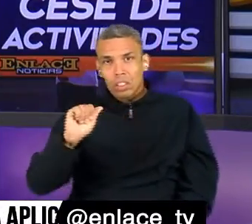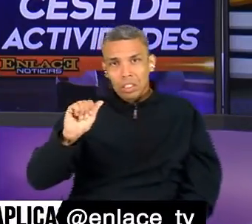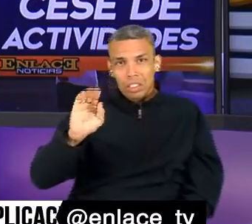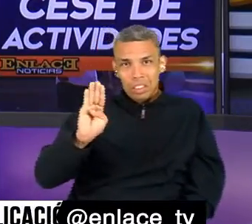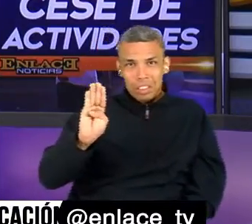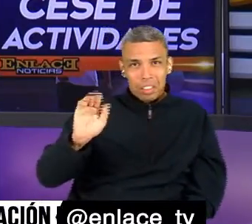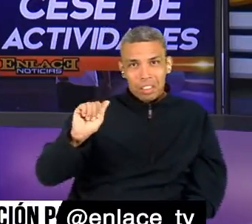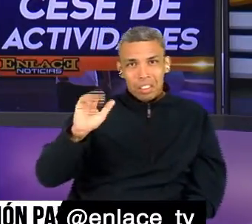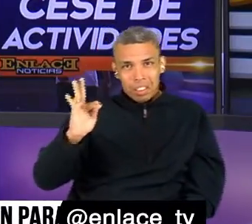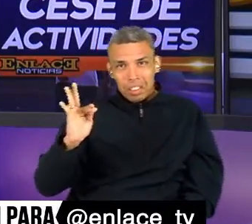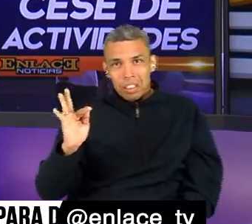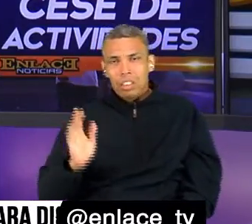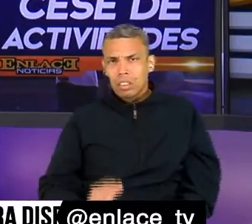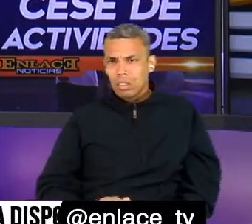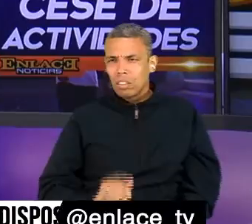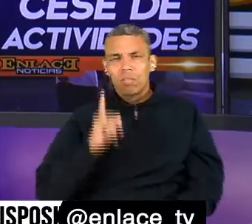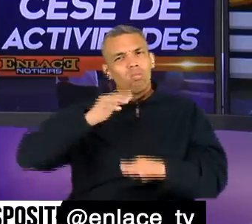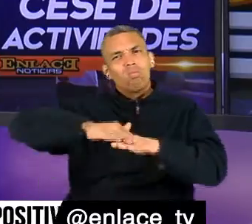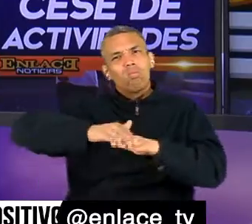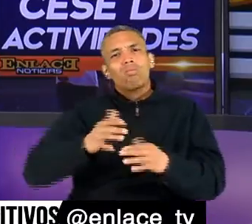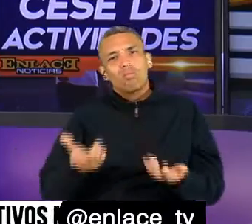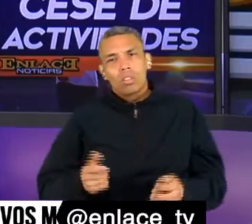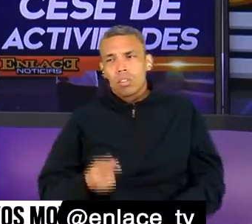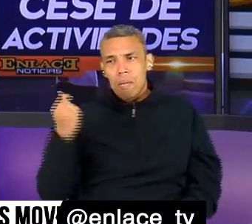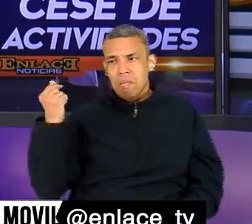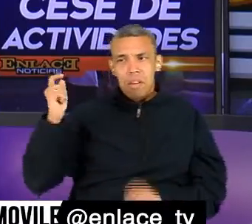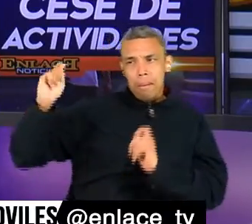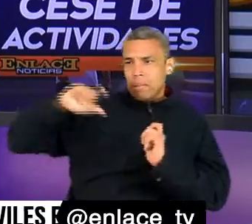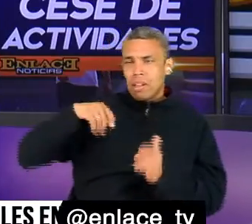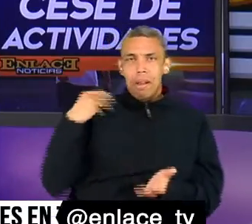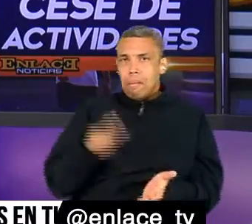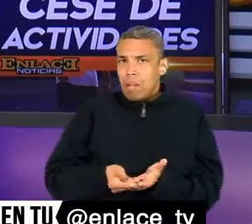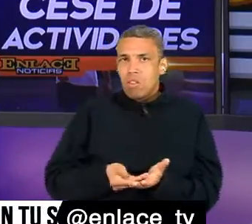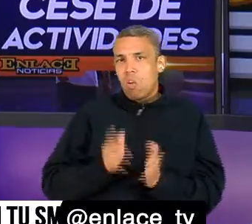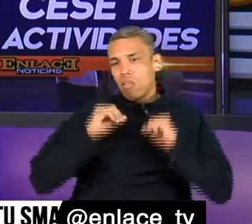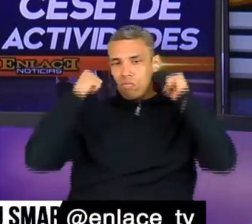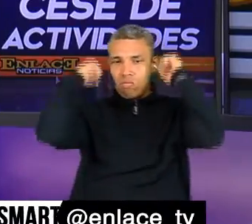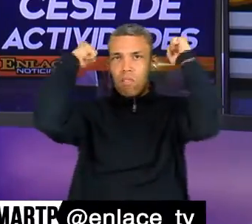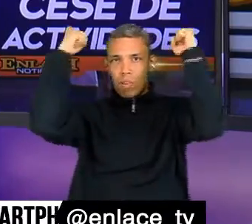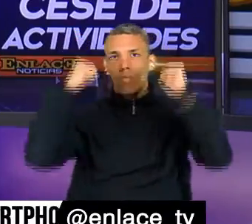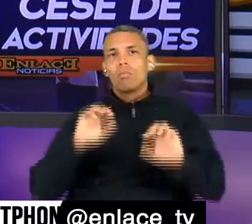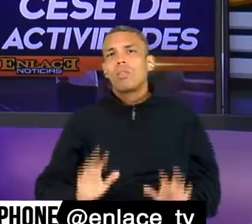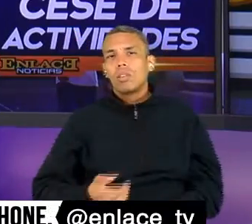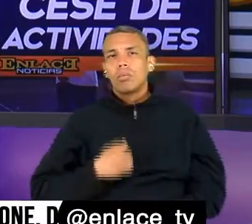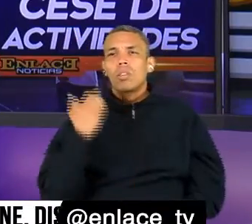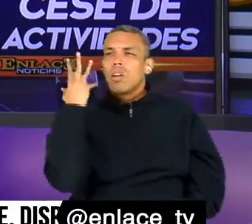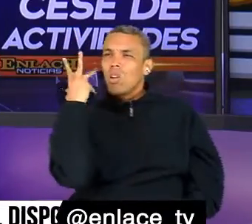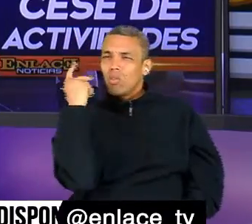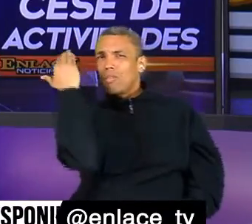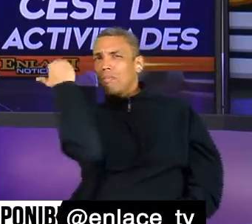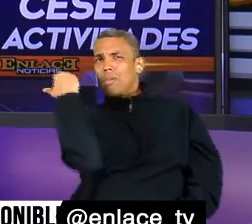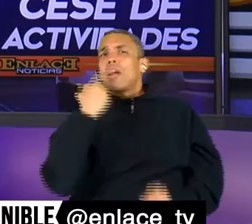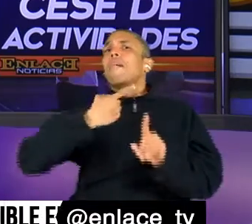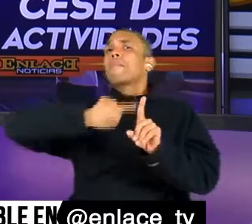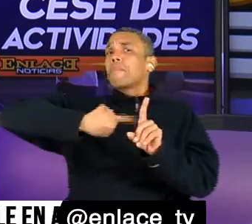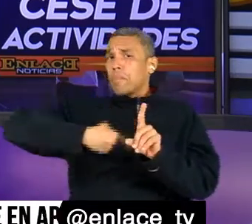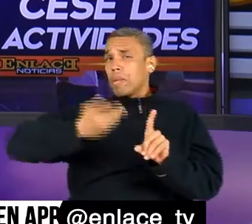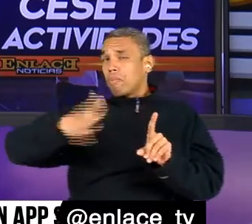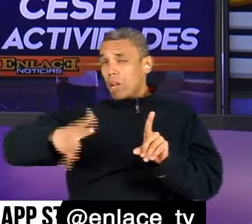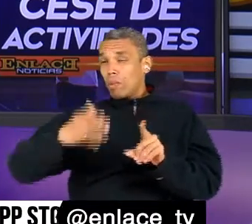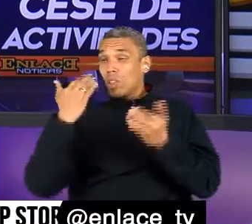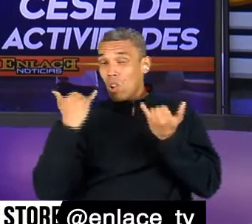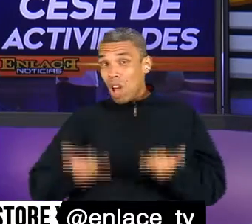en horas de la mañana. Denuncian falta de pago por las actividades realizadas desde hace 45 días. A esta hora es normal la prestación de